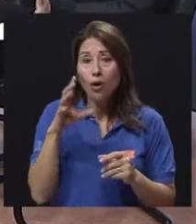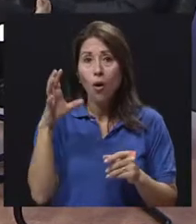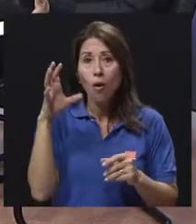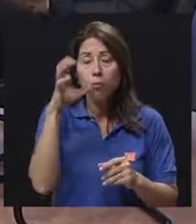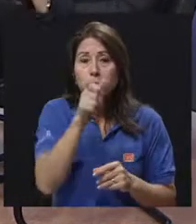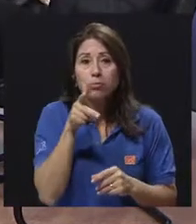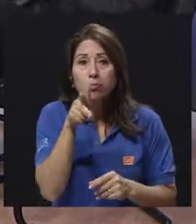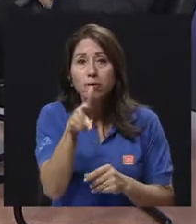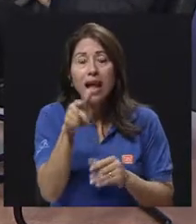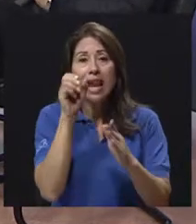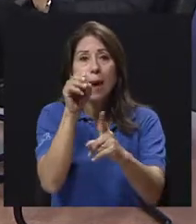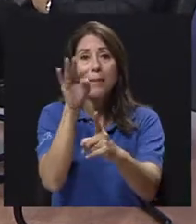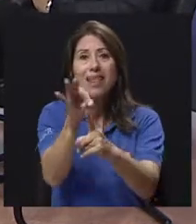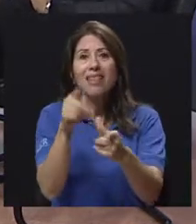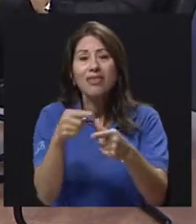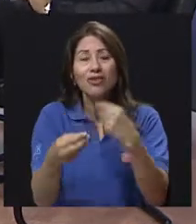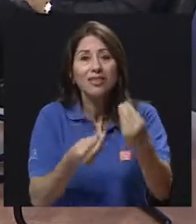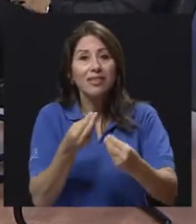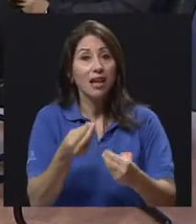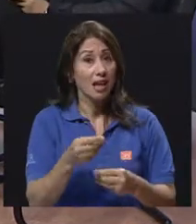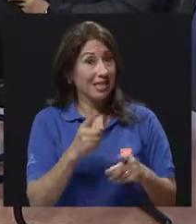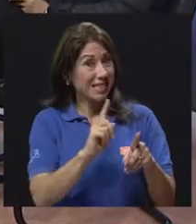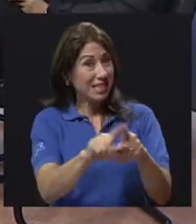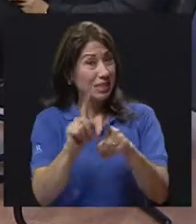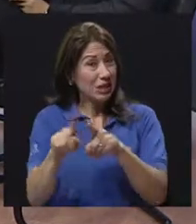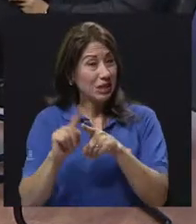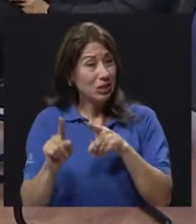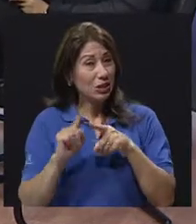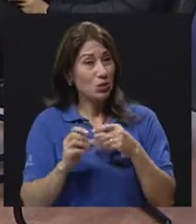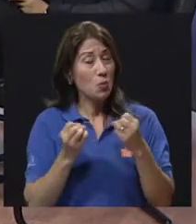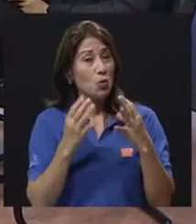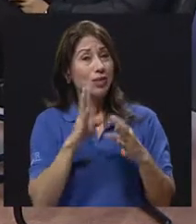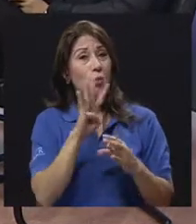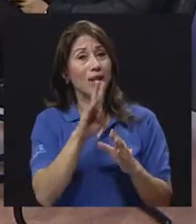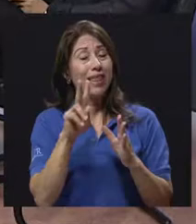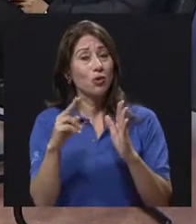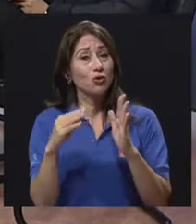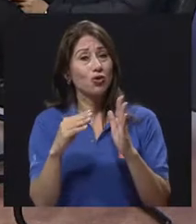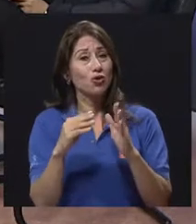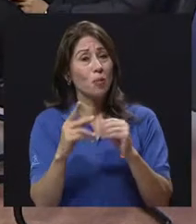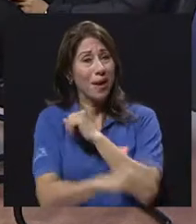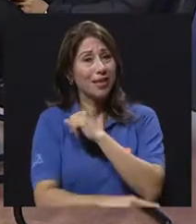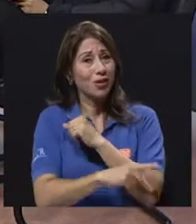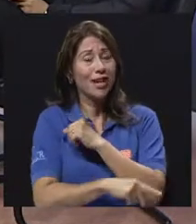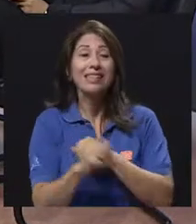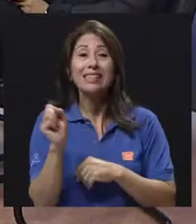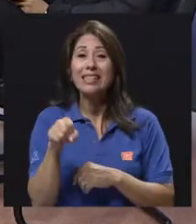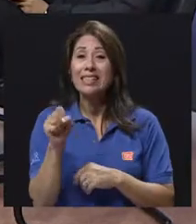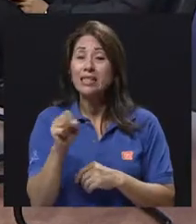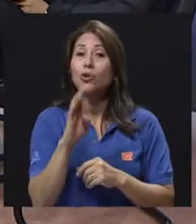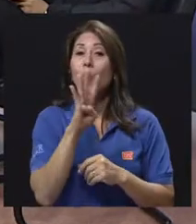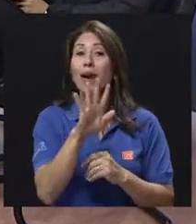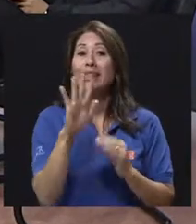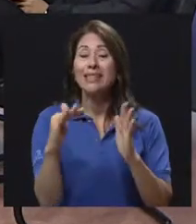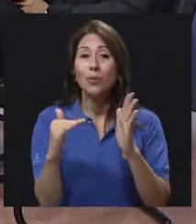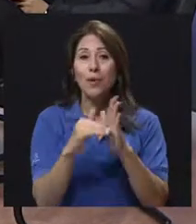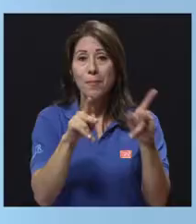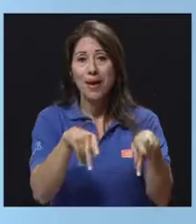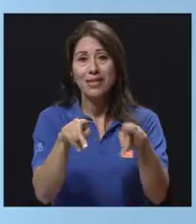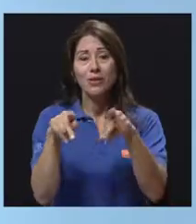Porque no es algo que se pueda montar. De todas las nacionalidades, 45.000 personas. Sí. Y lo que hicimos fue un